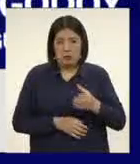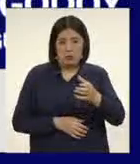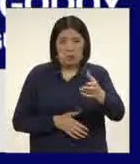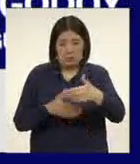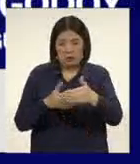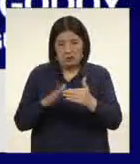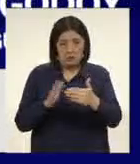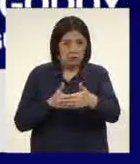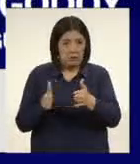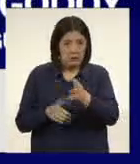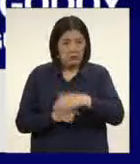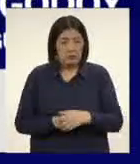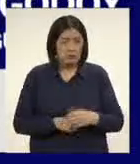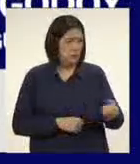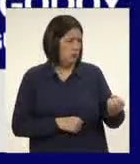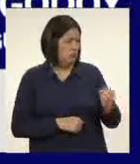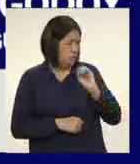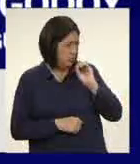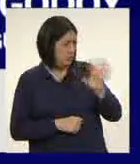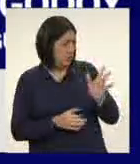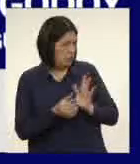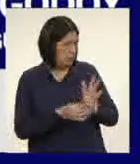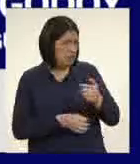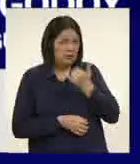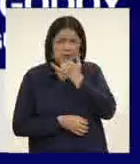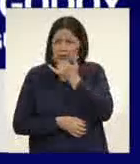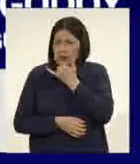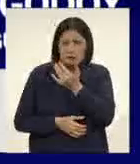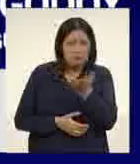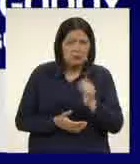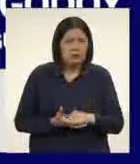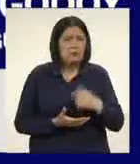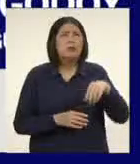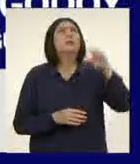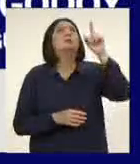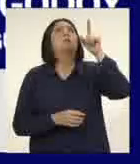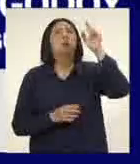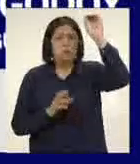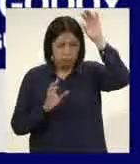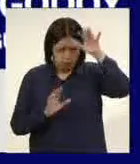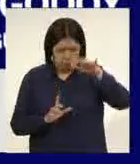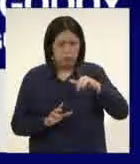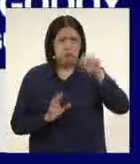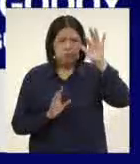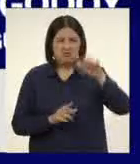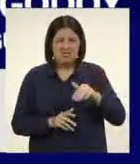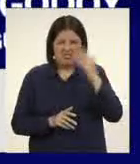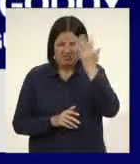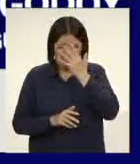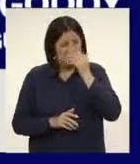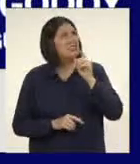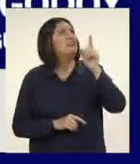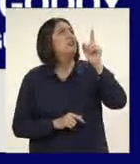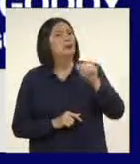departamento y le digo a mi esposo que qué es lo que está pasando, porque estaba cayendo del cielo cosas negras.